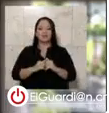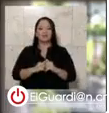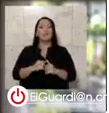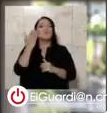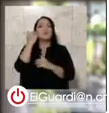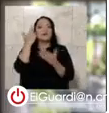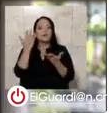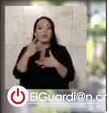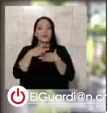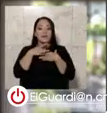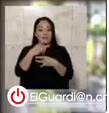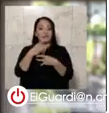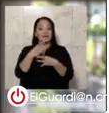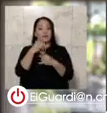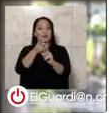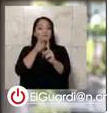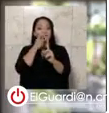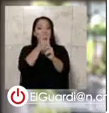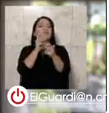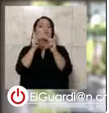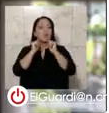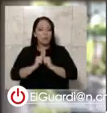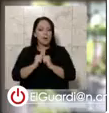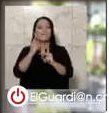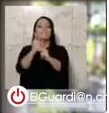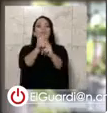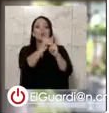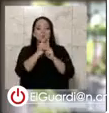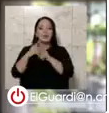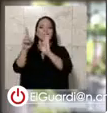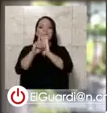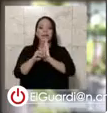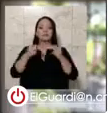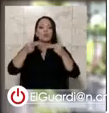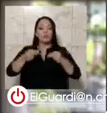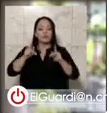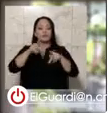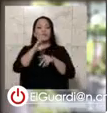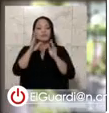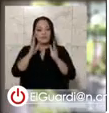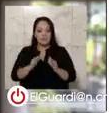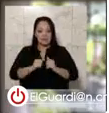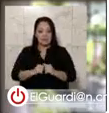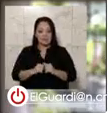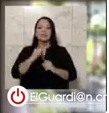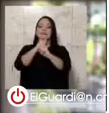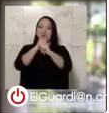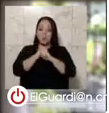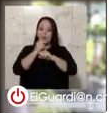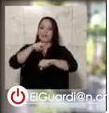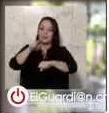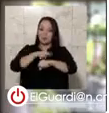porque el interés, el fin último es proteger los derechos humanos de los costarricenses, la seguridad